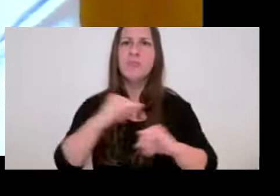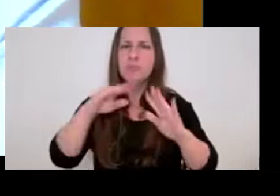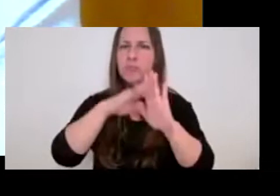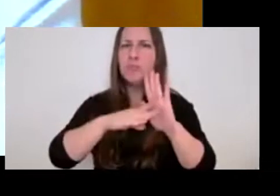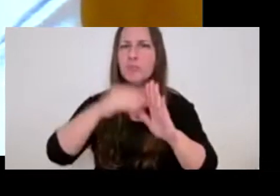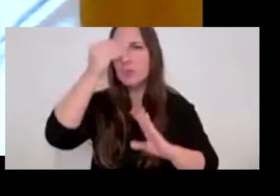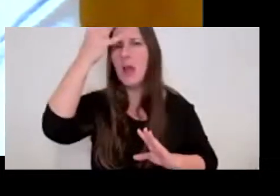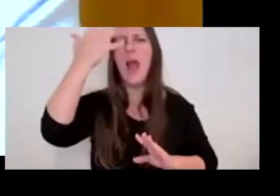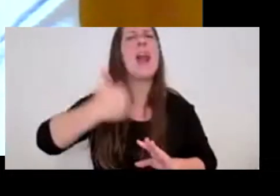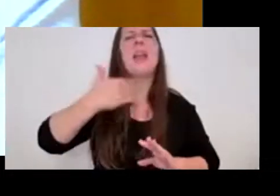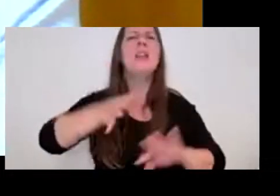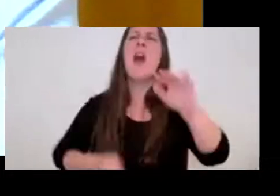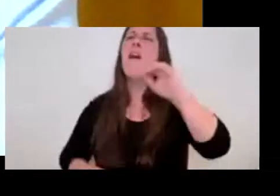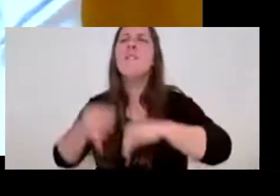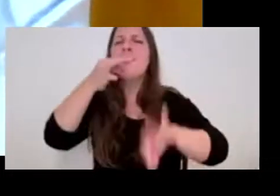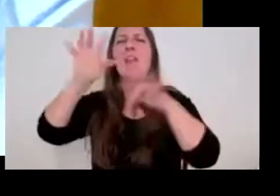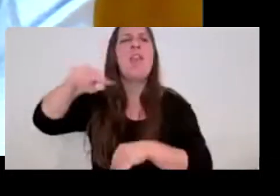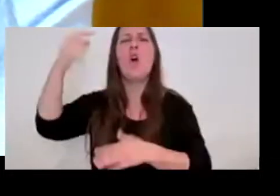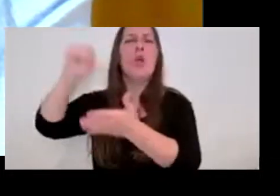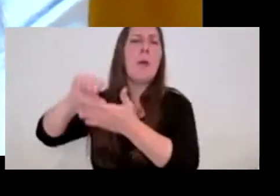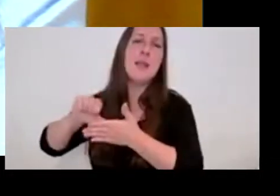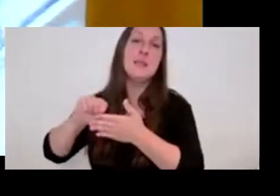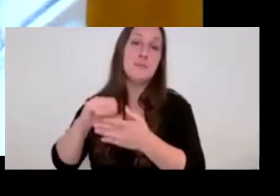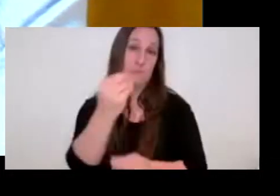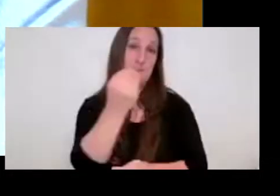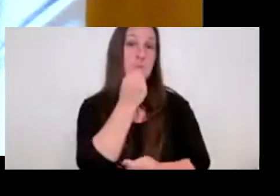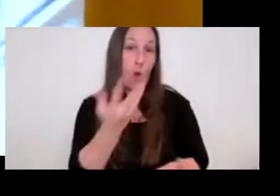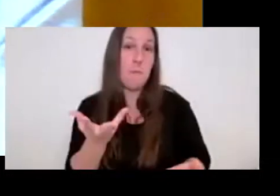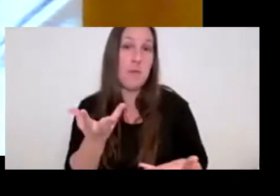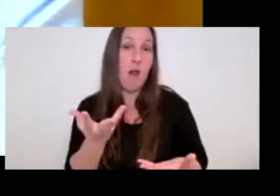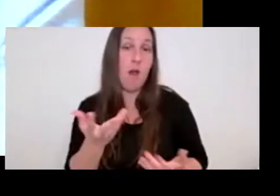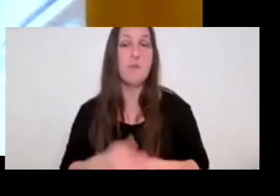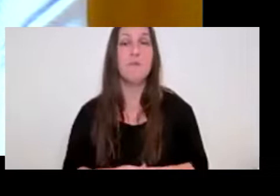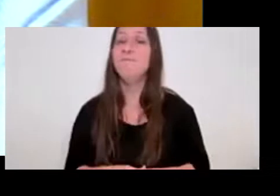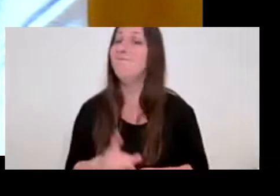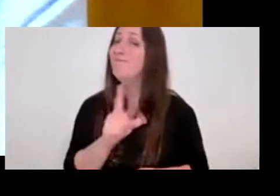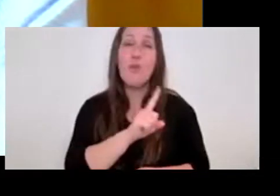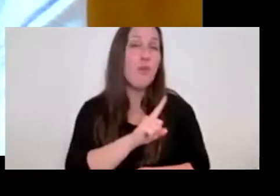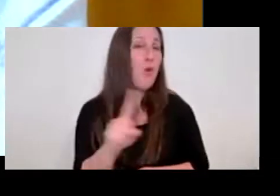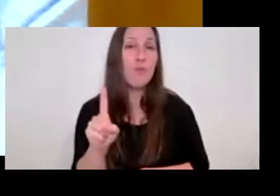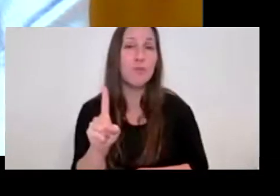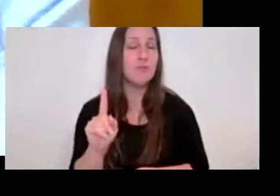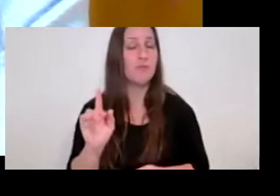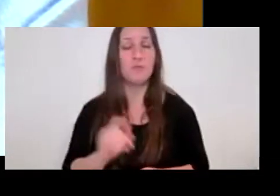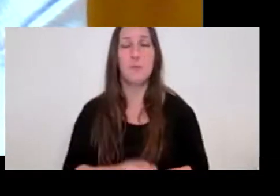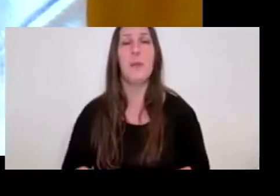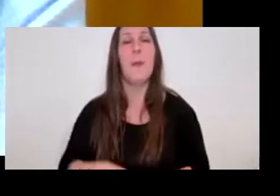exporta Argentina? Y alimentos, decimos, ¿no? Artículos, digo. Y no es así. Es la